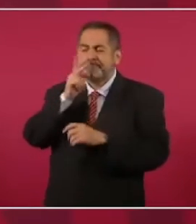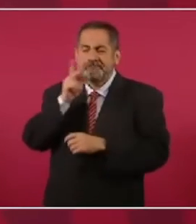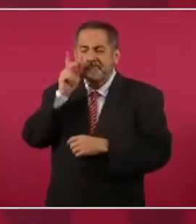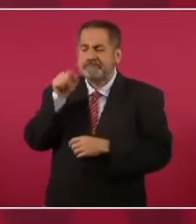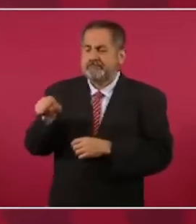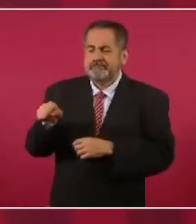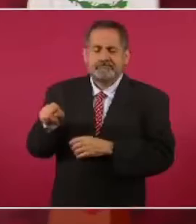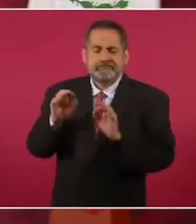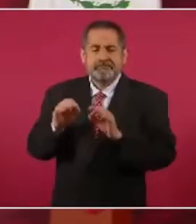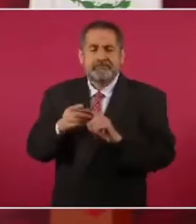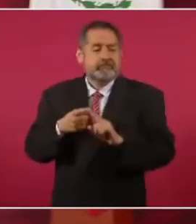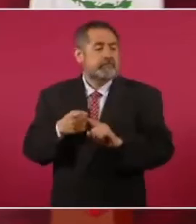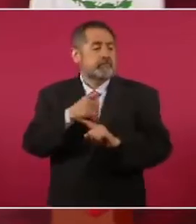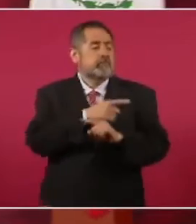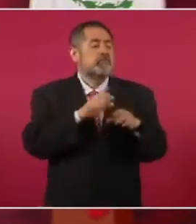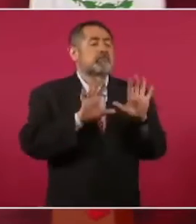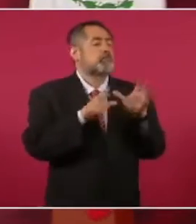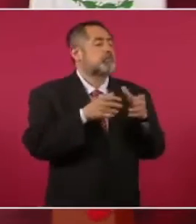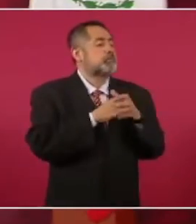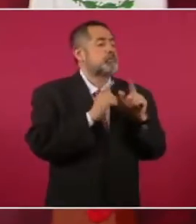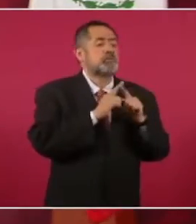de las élites,